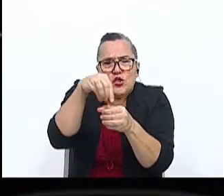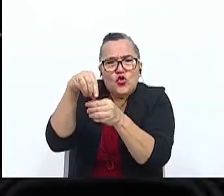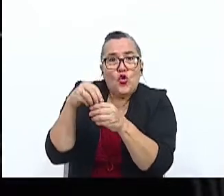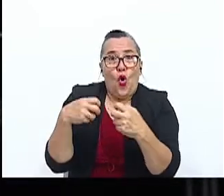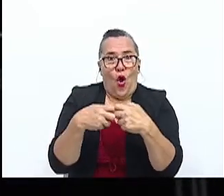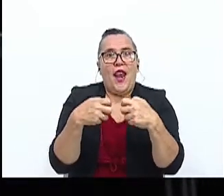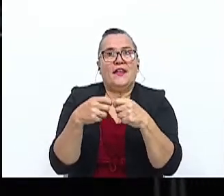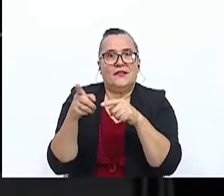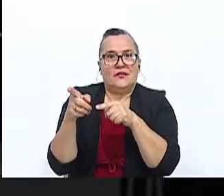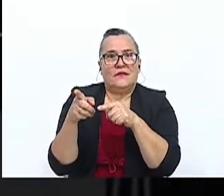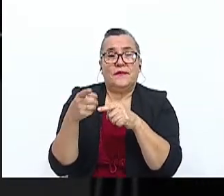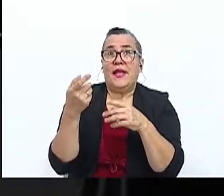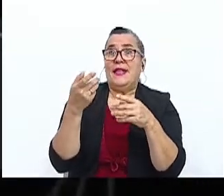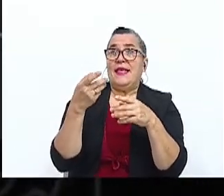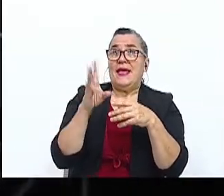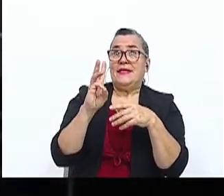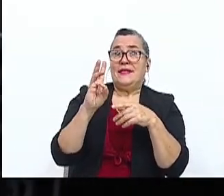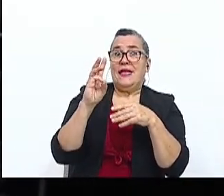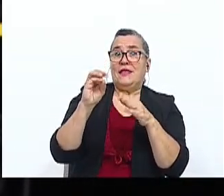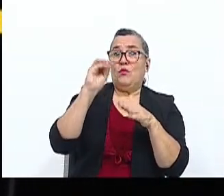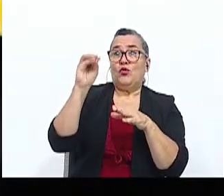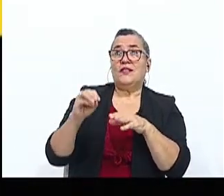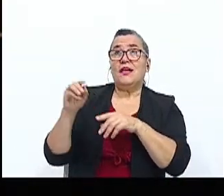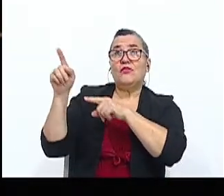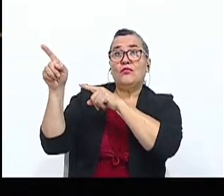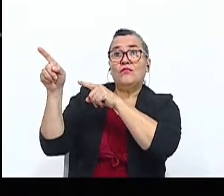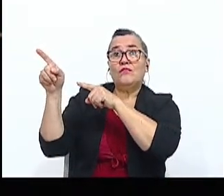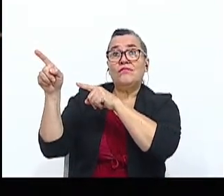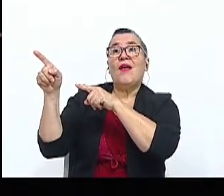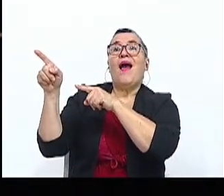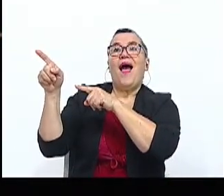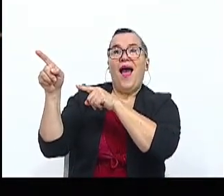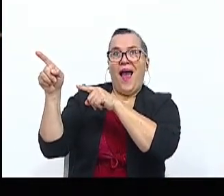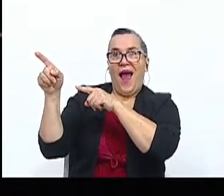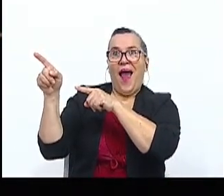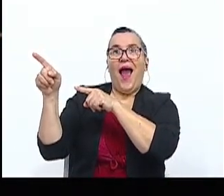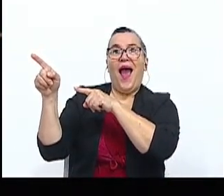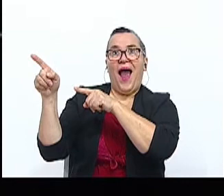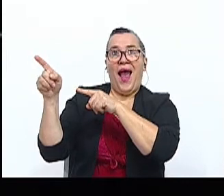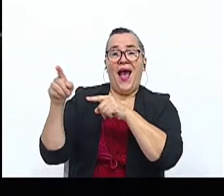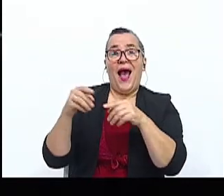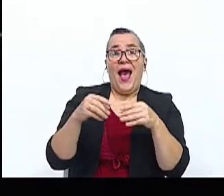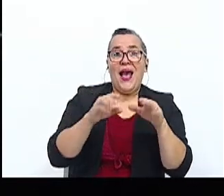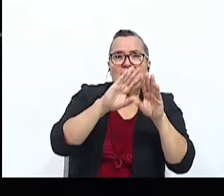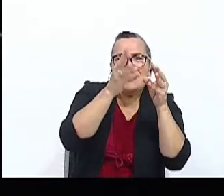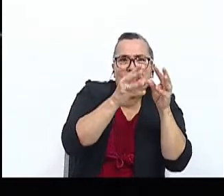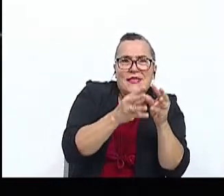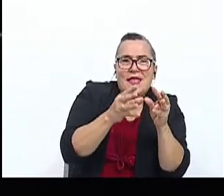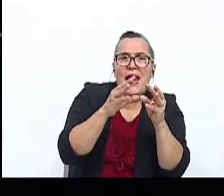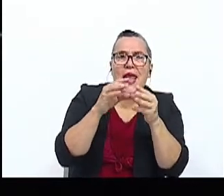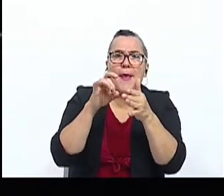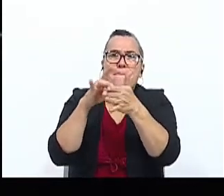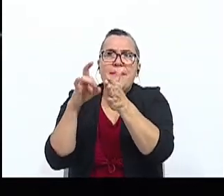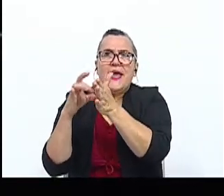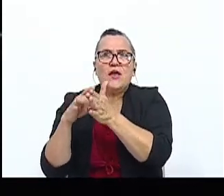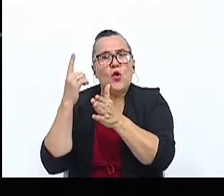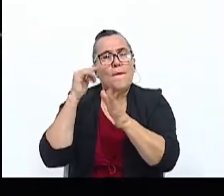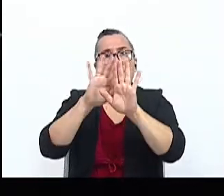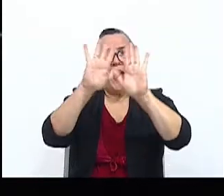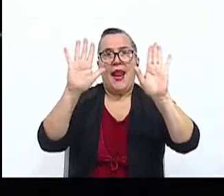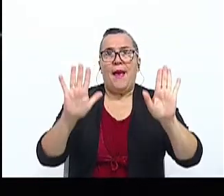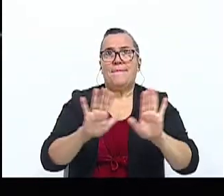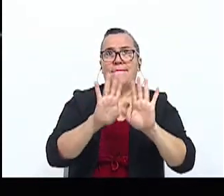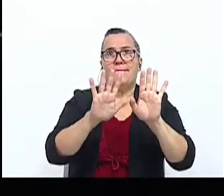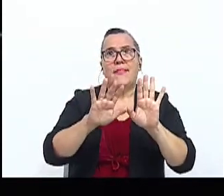electrónicos. 16% son cerámica y vidrio utilizados para la pantalla y los circuitos impresos.